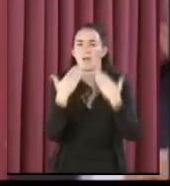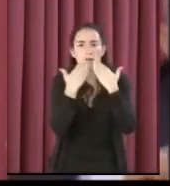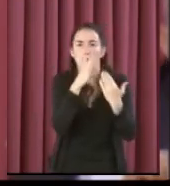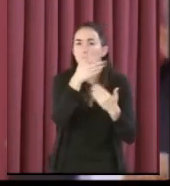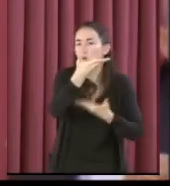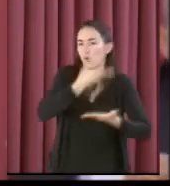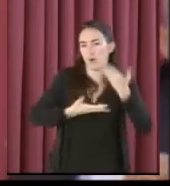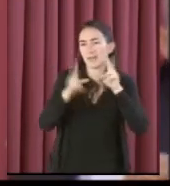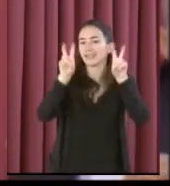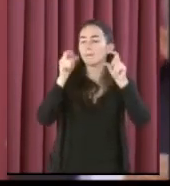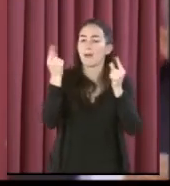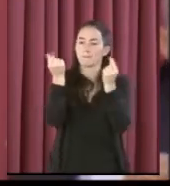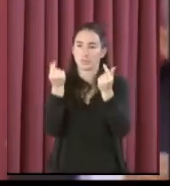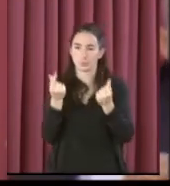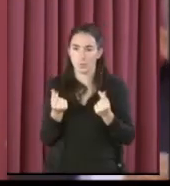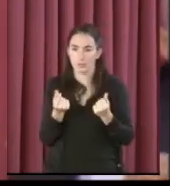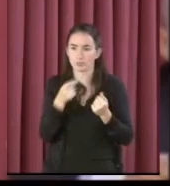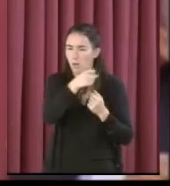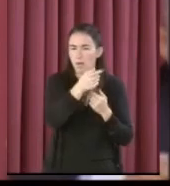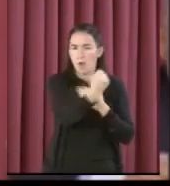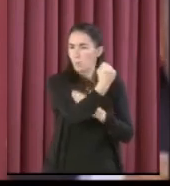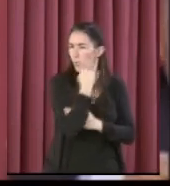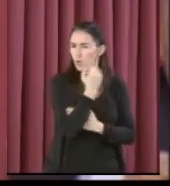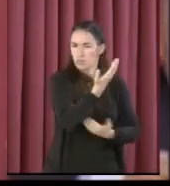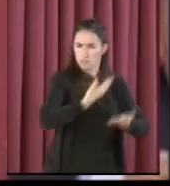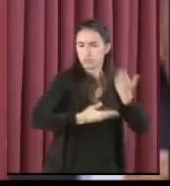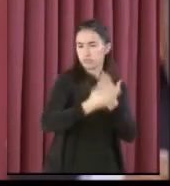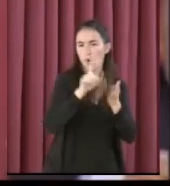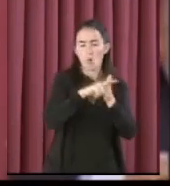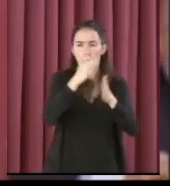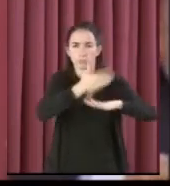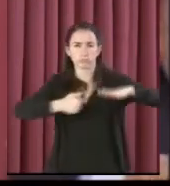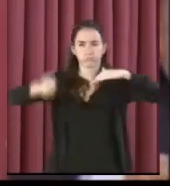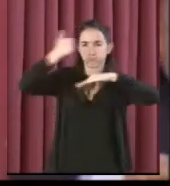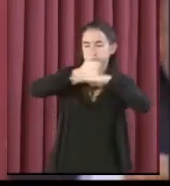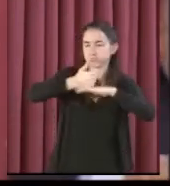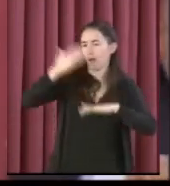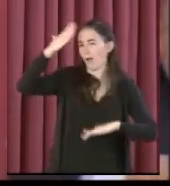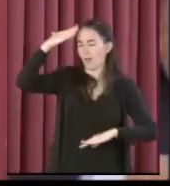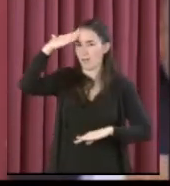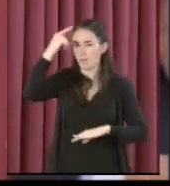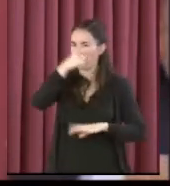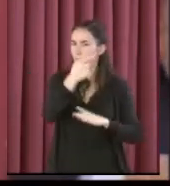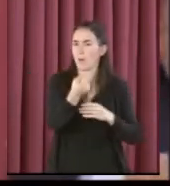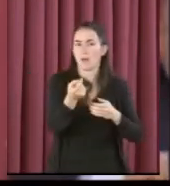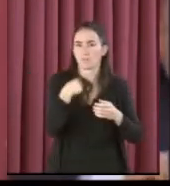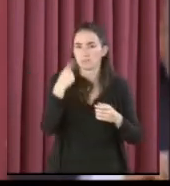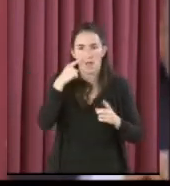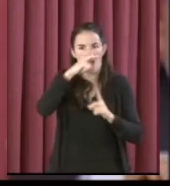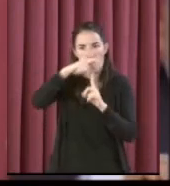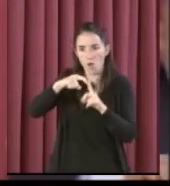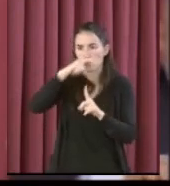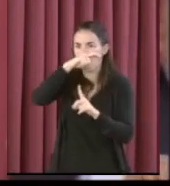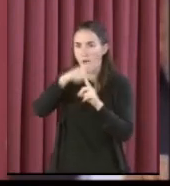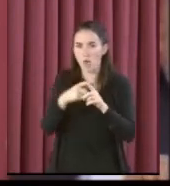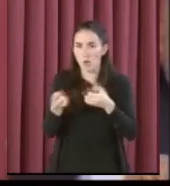participativos. Ellos se han convertido en el buque insignia de la participación. Año a año se incrementa la participación